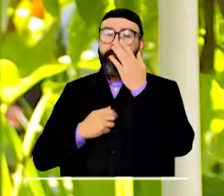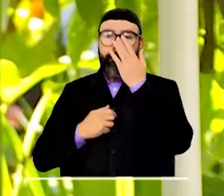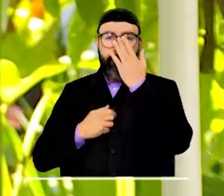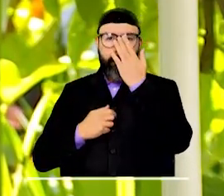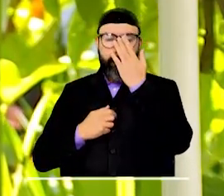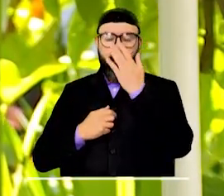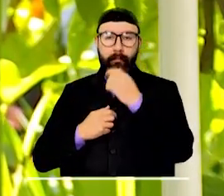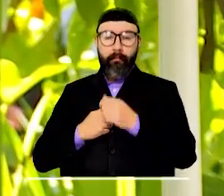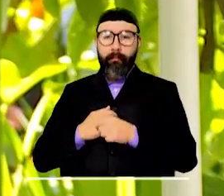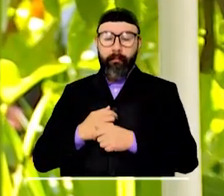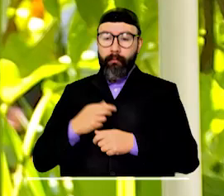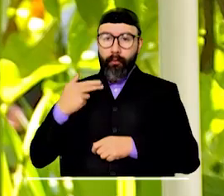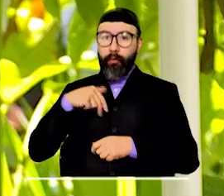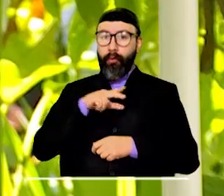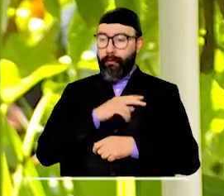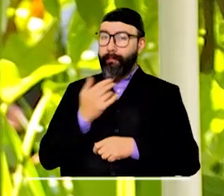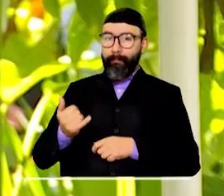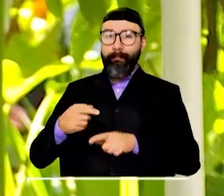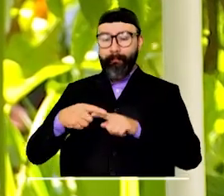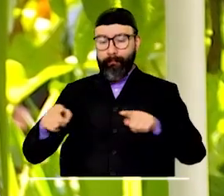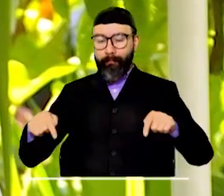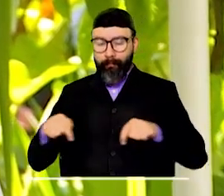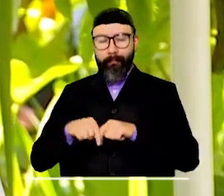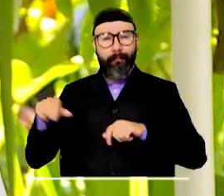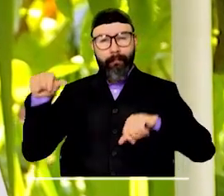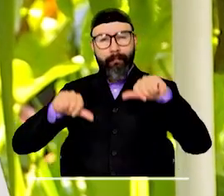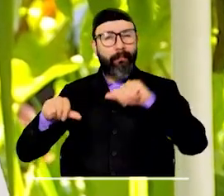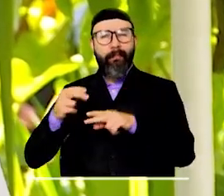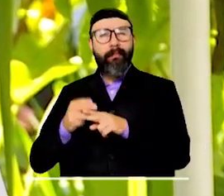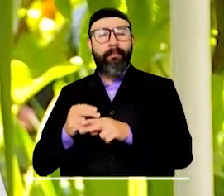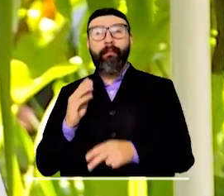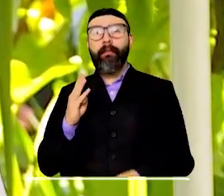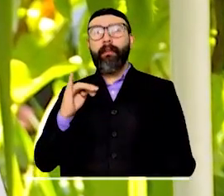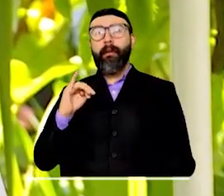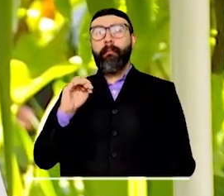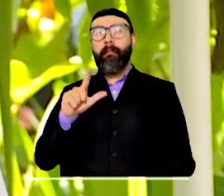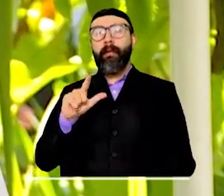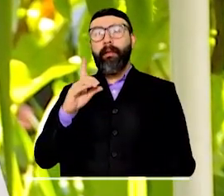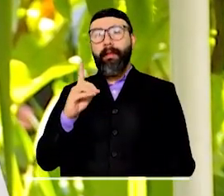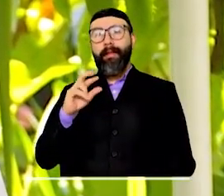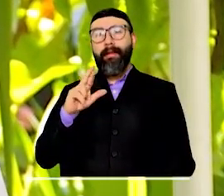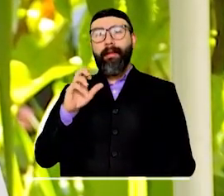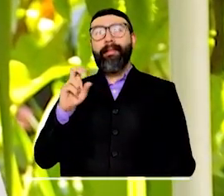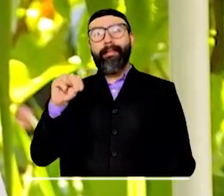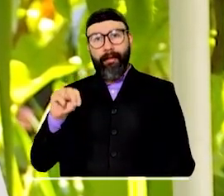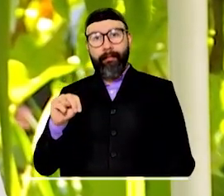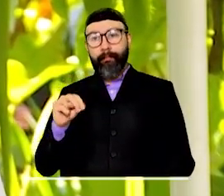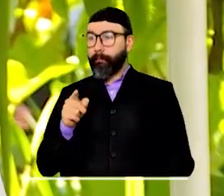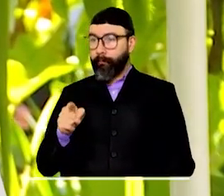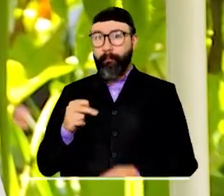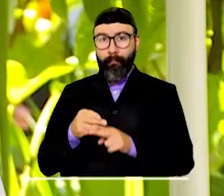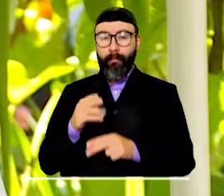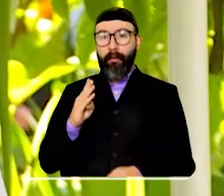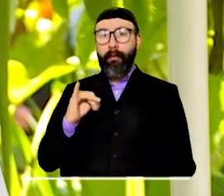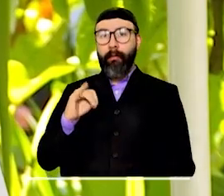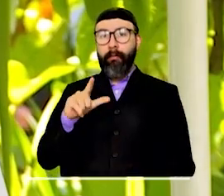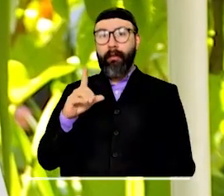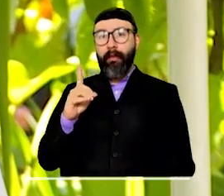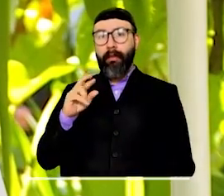en nuestro laboratorio y es el Bildren. Y el Bildren, además de tener la alcachofa,